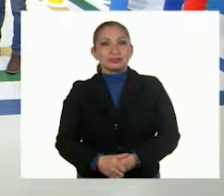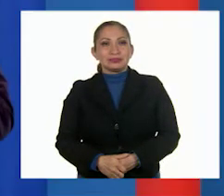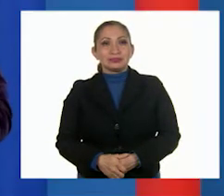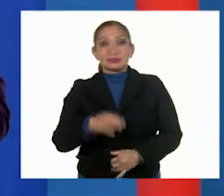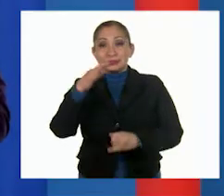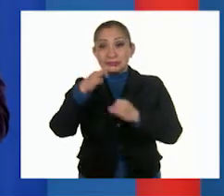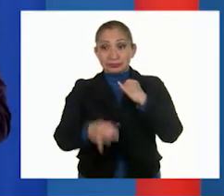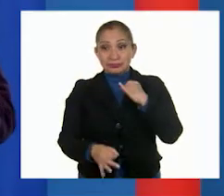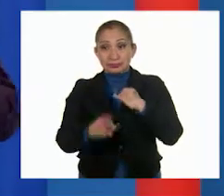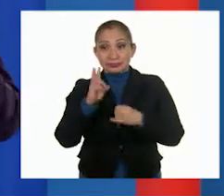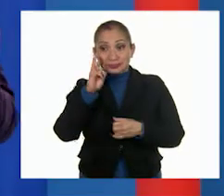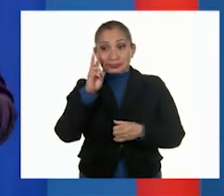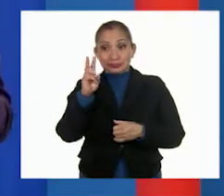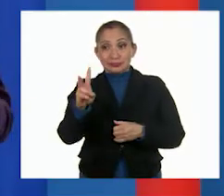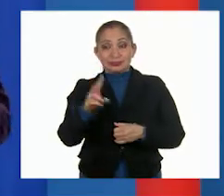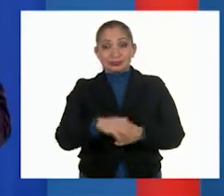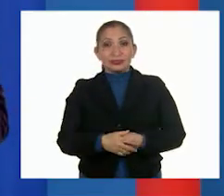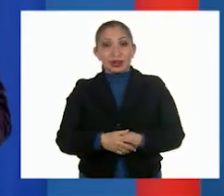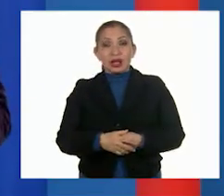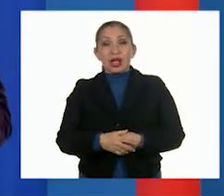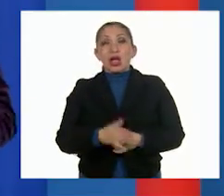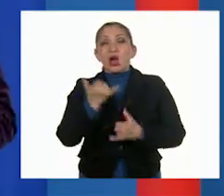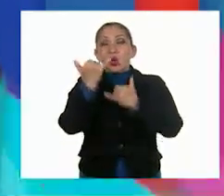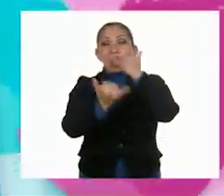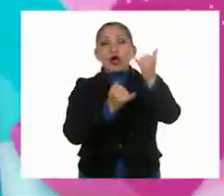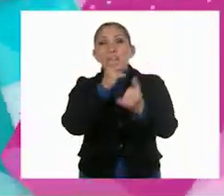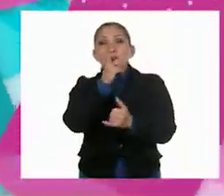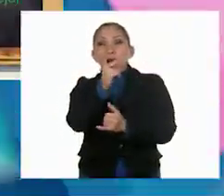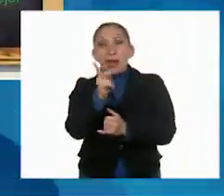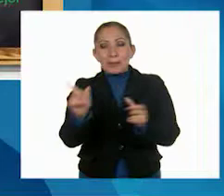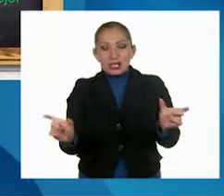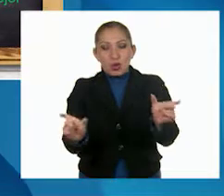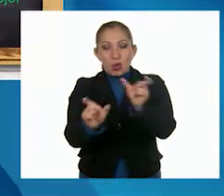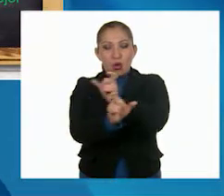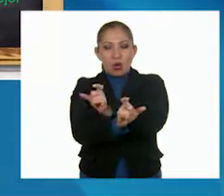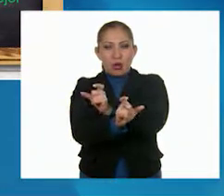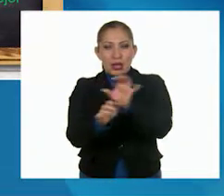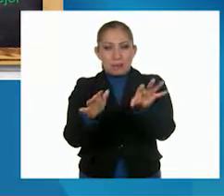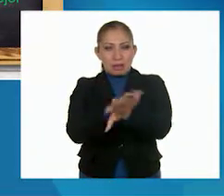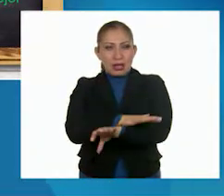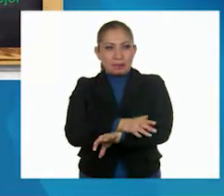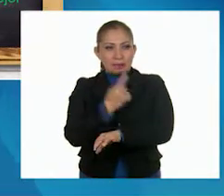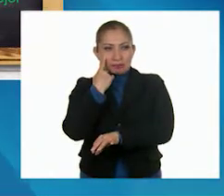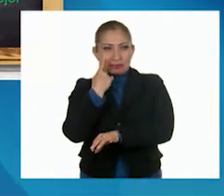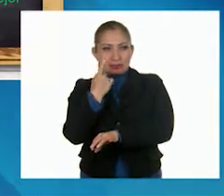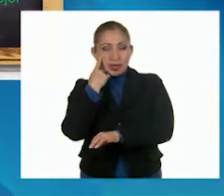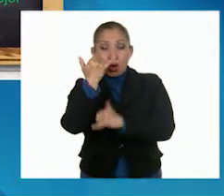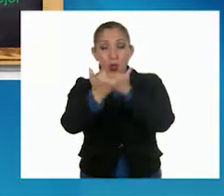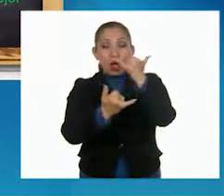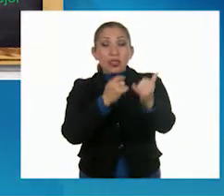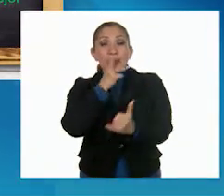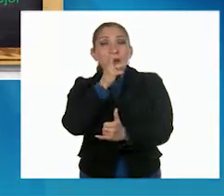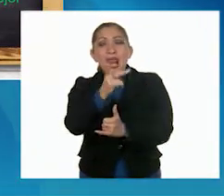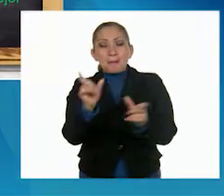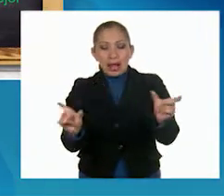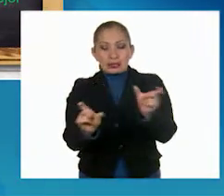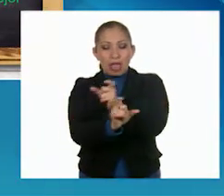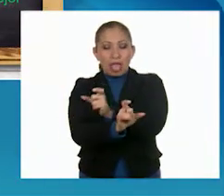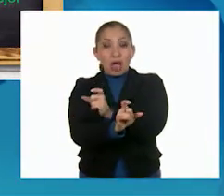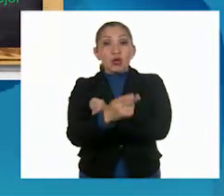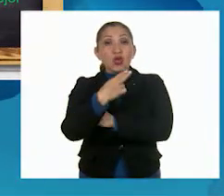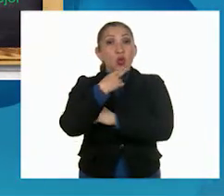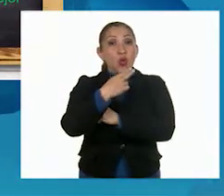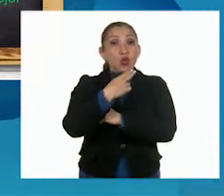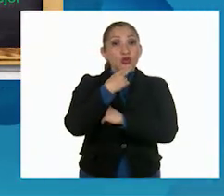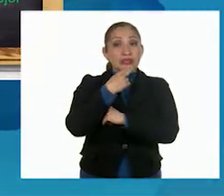por último, veamos el juego de palabras. Ajá. Y bueno, el juego de palabras es cuando se